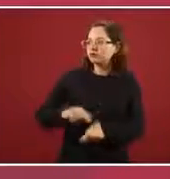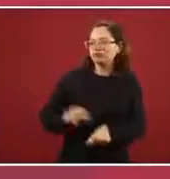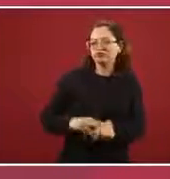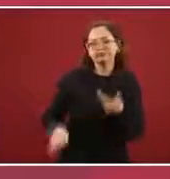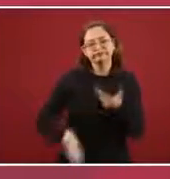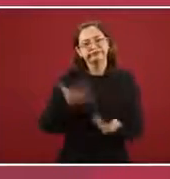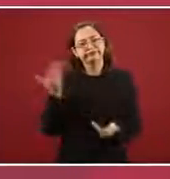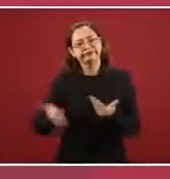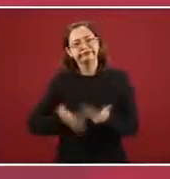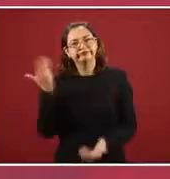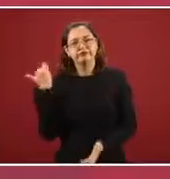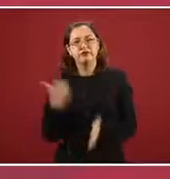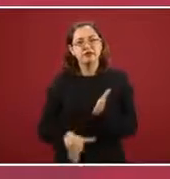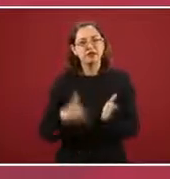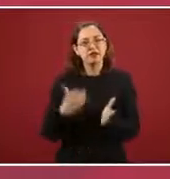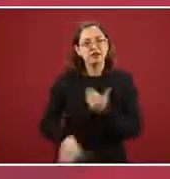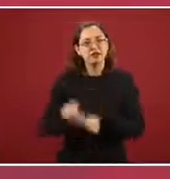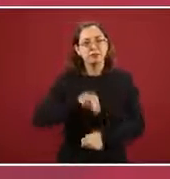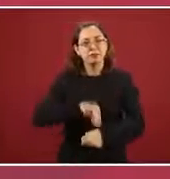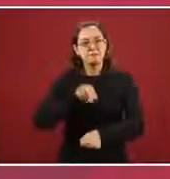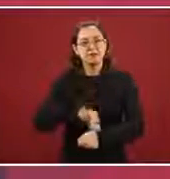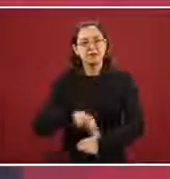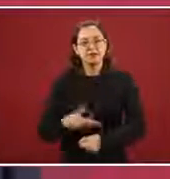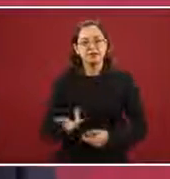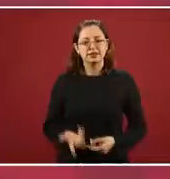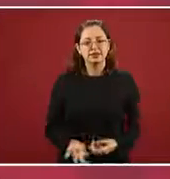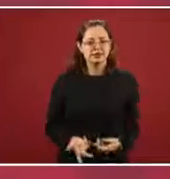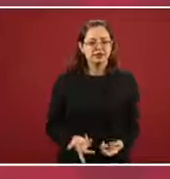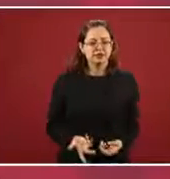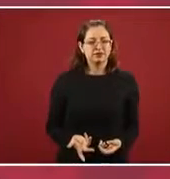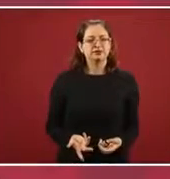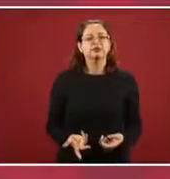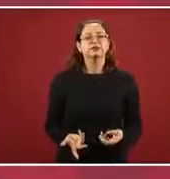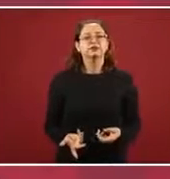requiere el país. Son de estos saldos